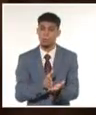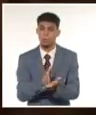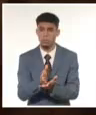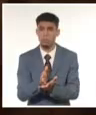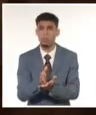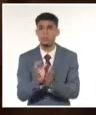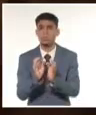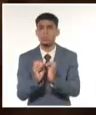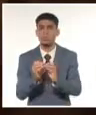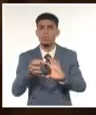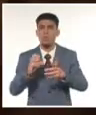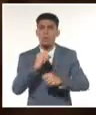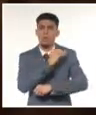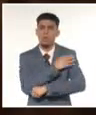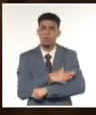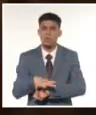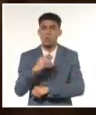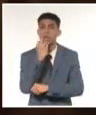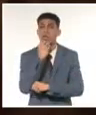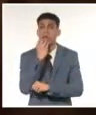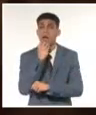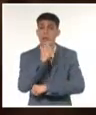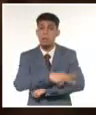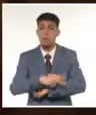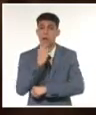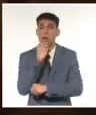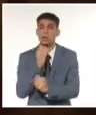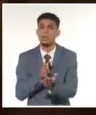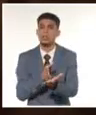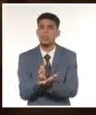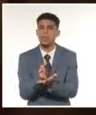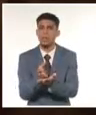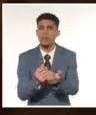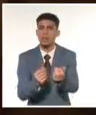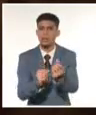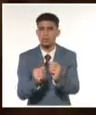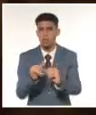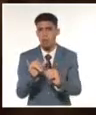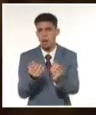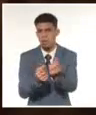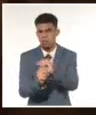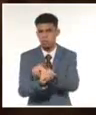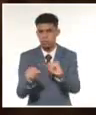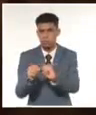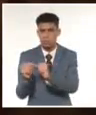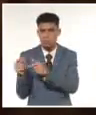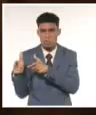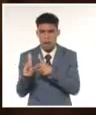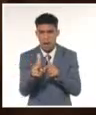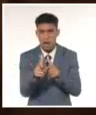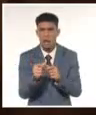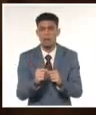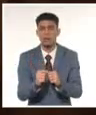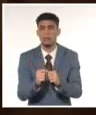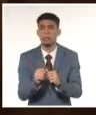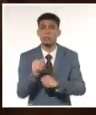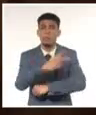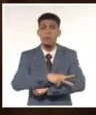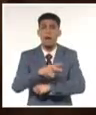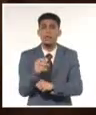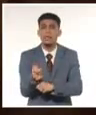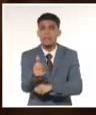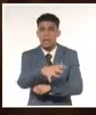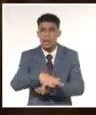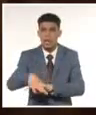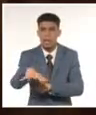región, Israel avanza con su maquinaria de guerra sobre las naciones vecinas con la impunidad absoluta que le